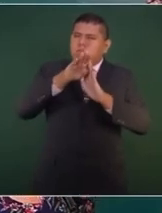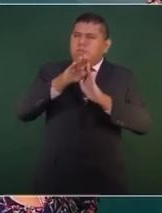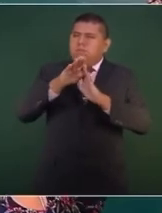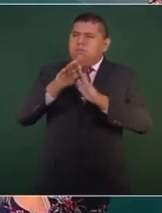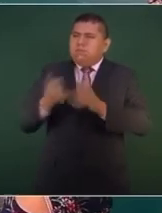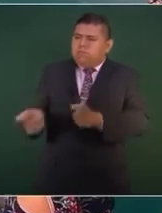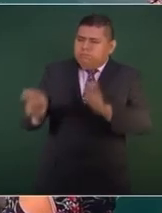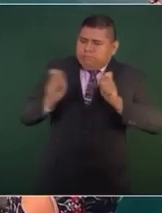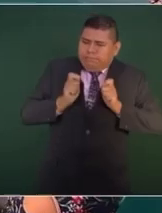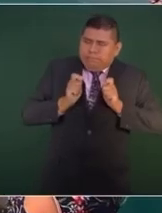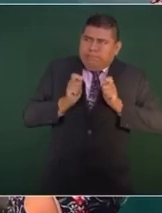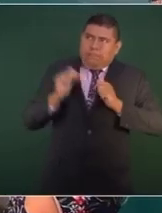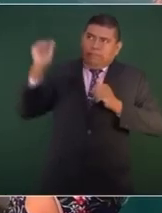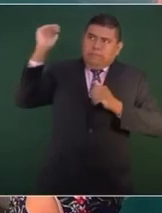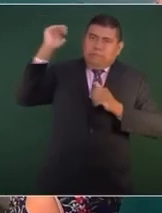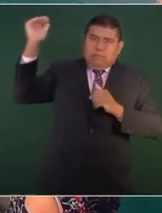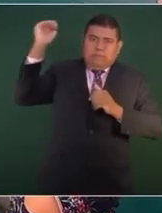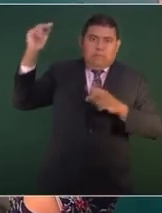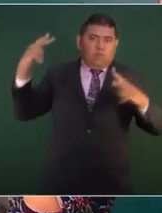nos dejaron arriba